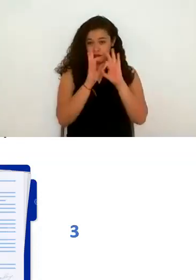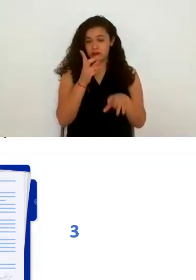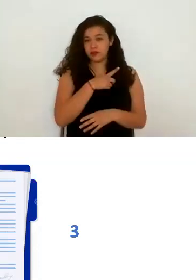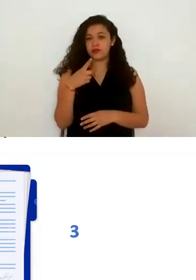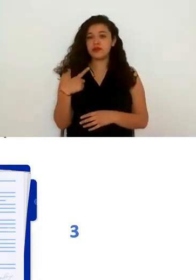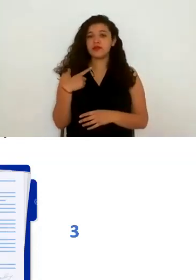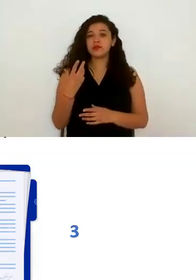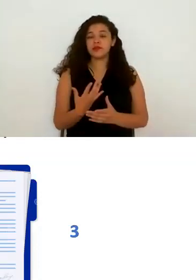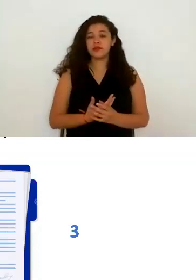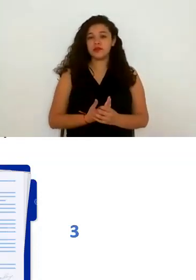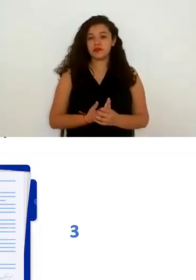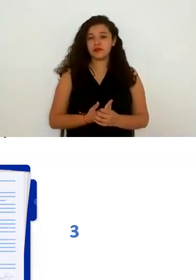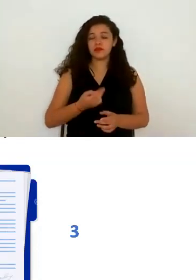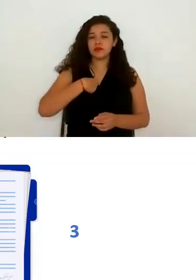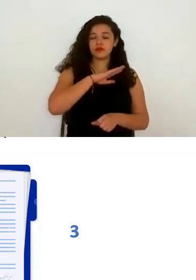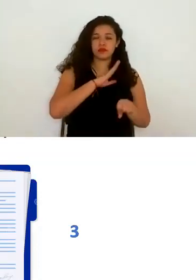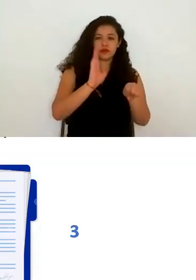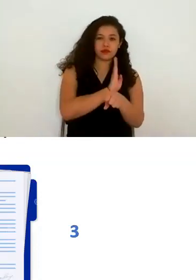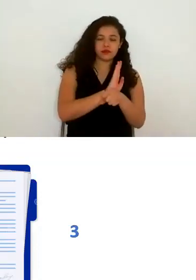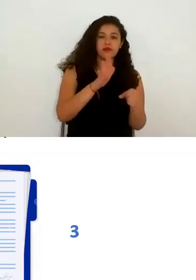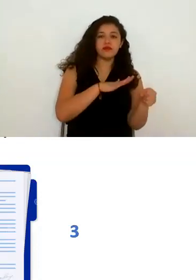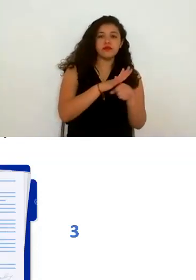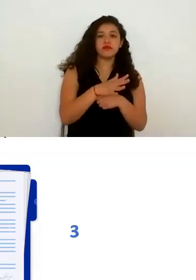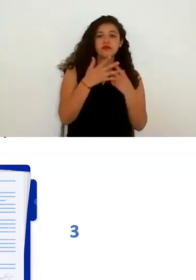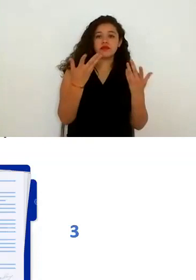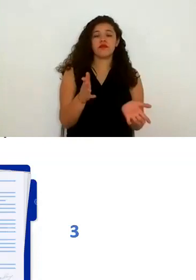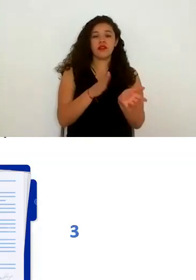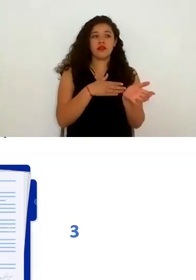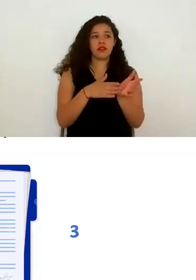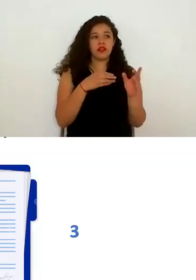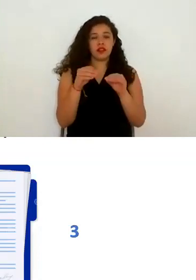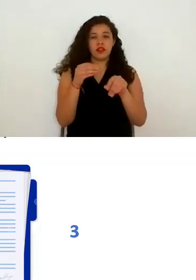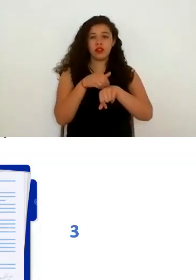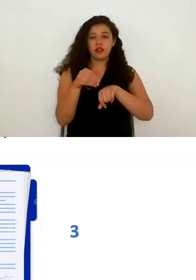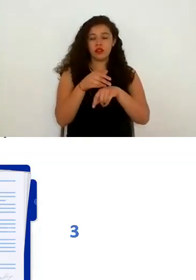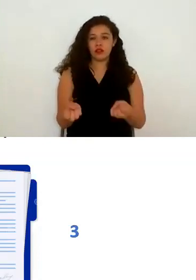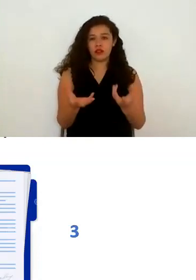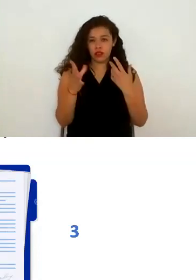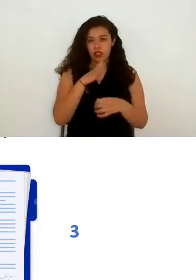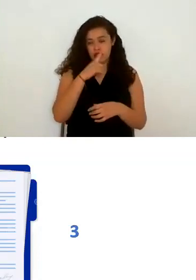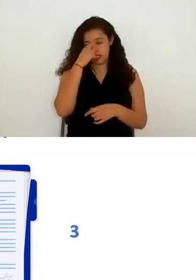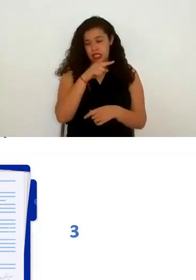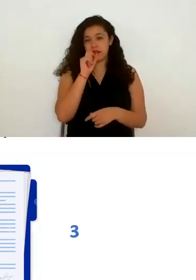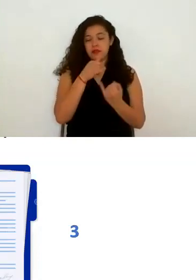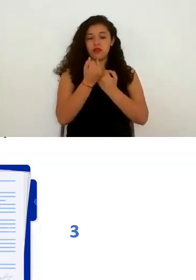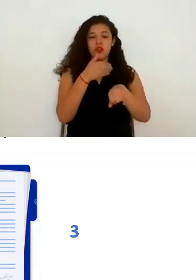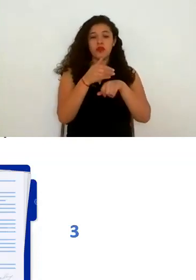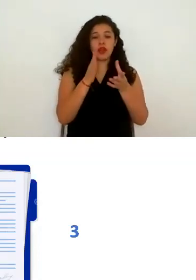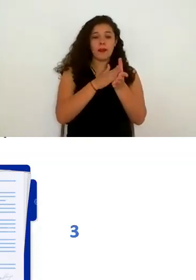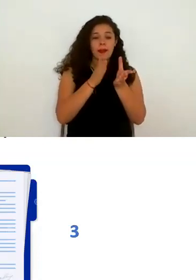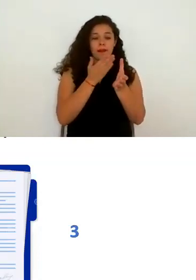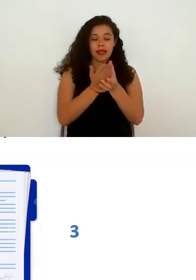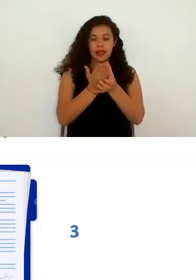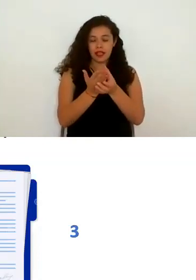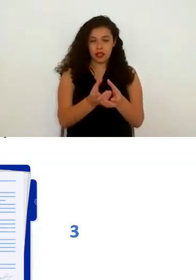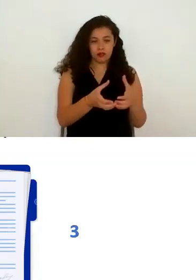nos beneficia es controlar el número de documentos que conforman el expediente. Cuando ustedes